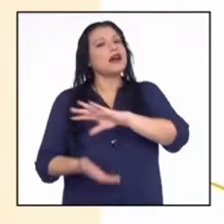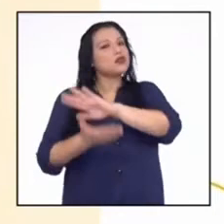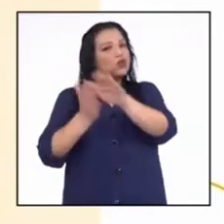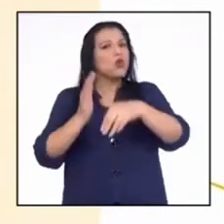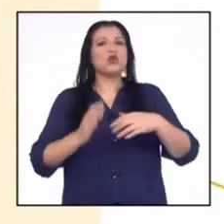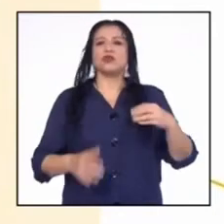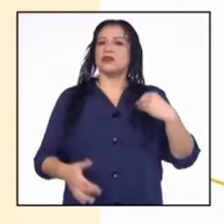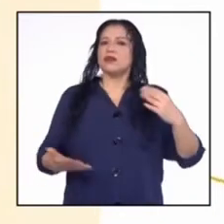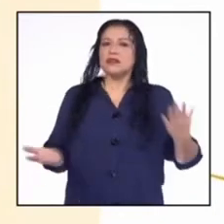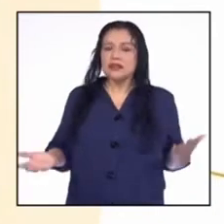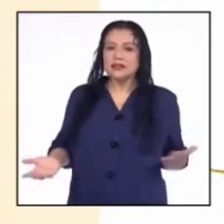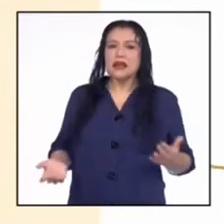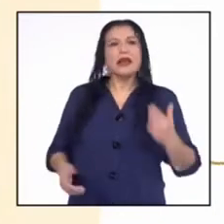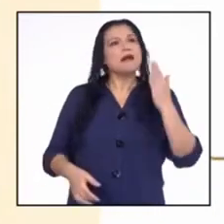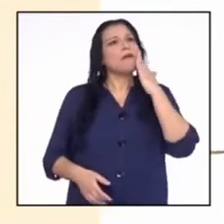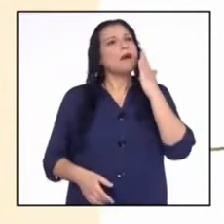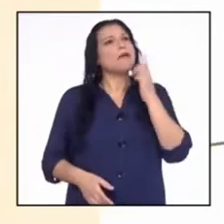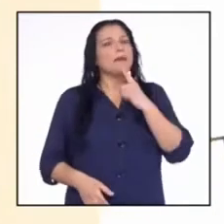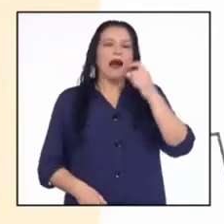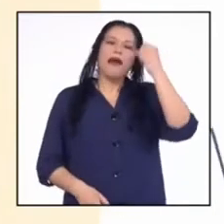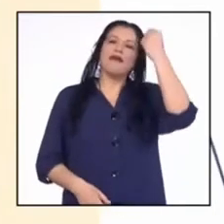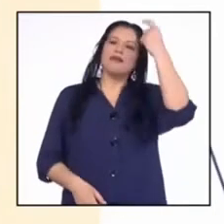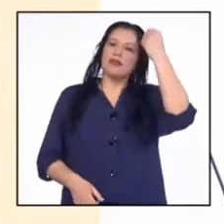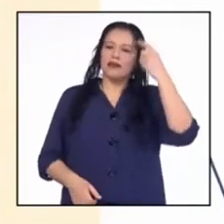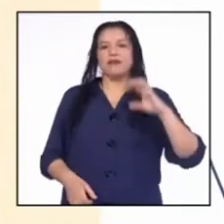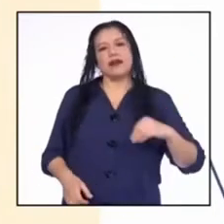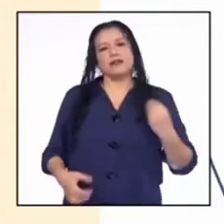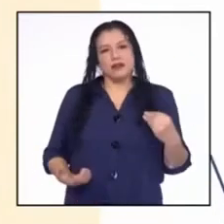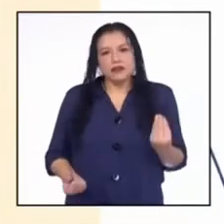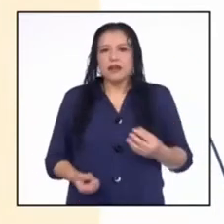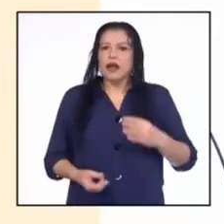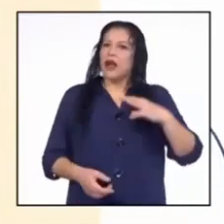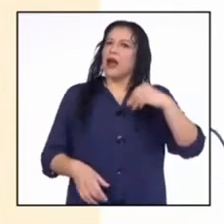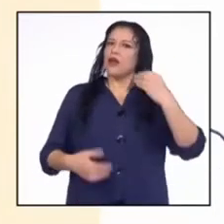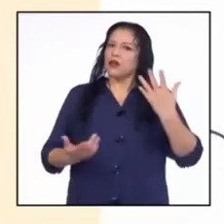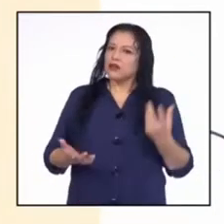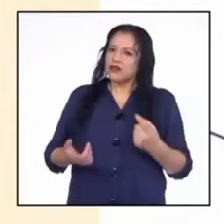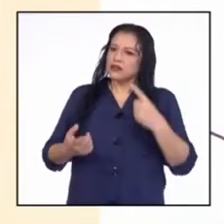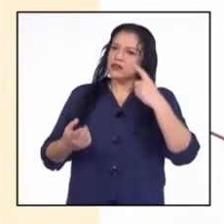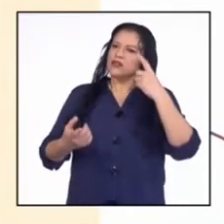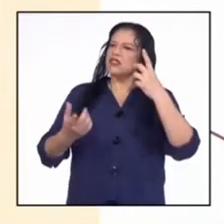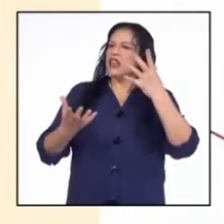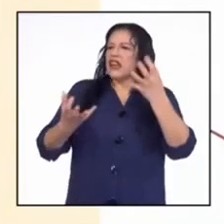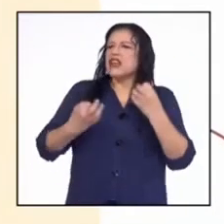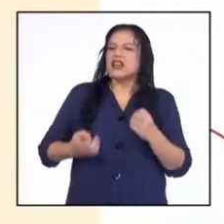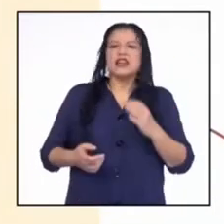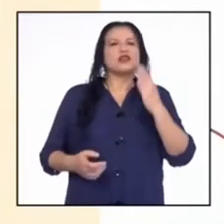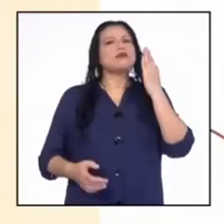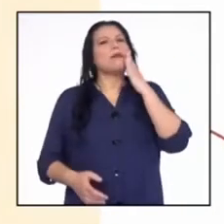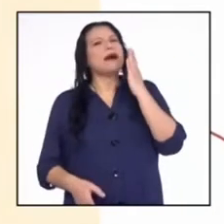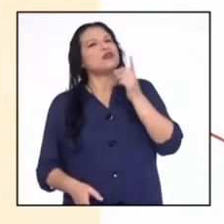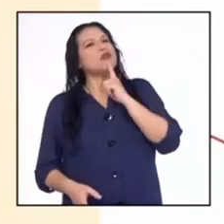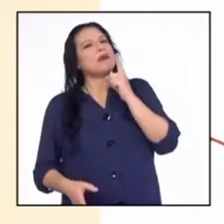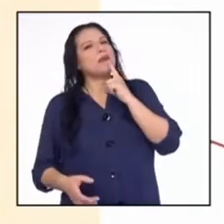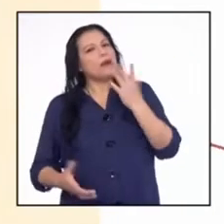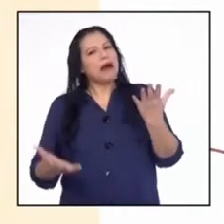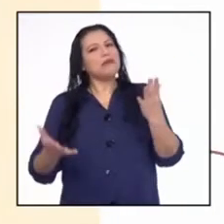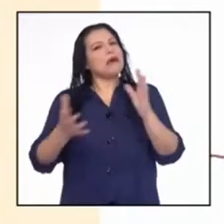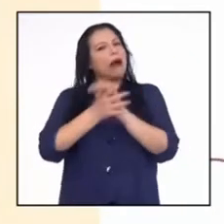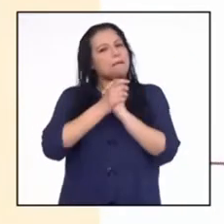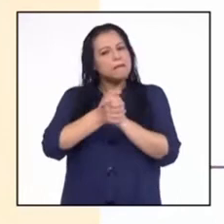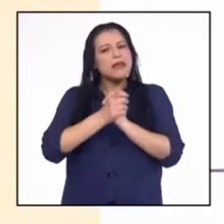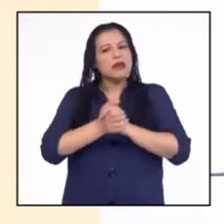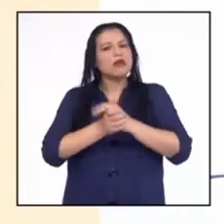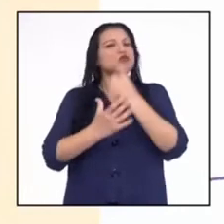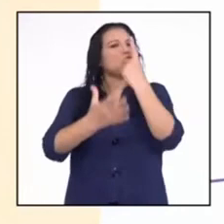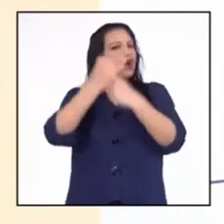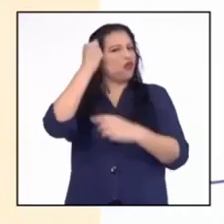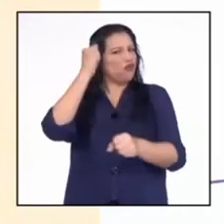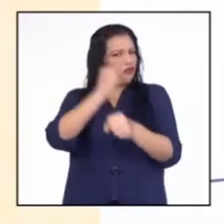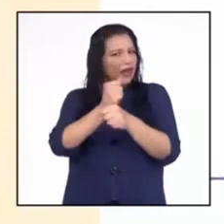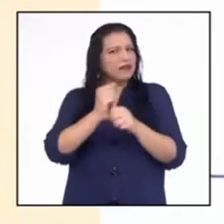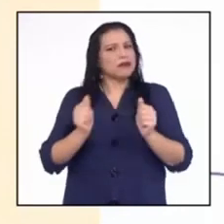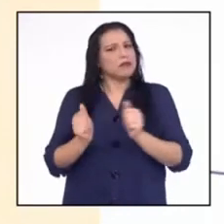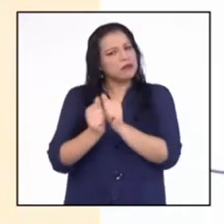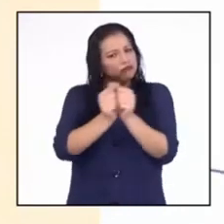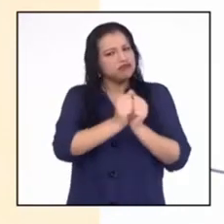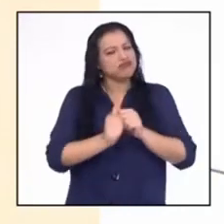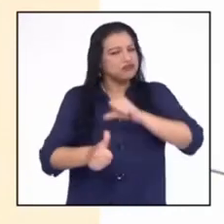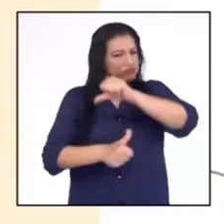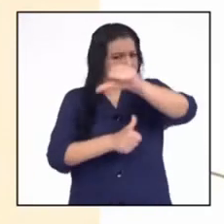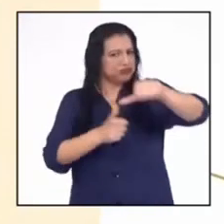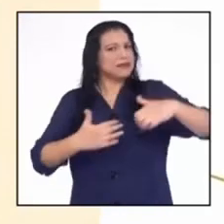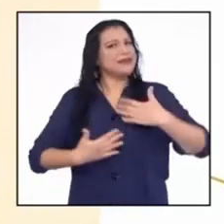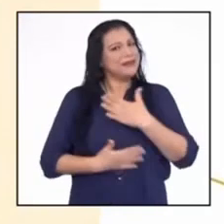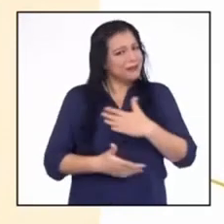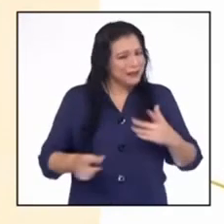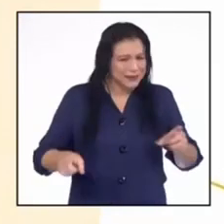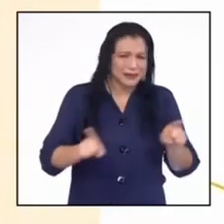los padres los entiendan. Los adolescentes quieren que sus padres sean sus patas y haya confianza, la pasen bien juntos, se puedan divertir